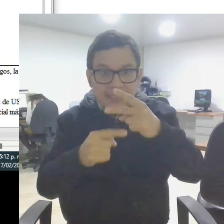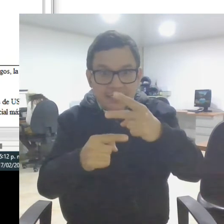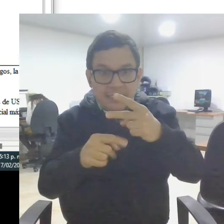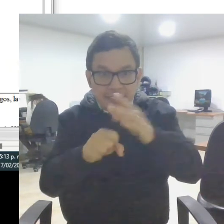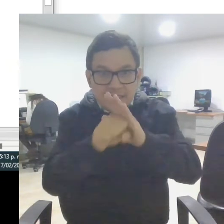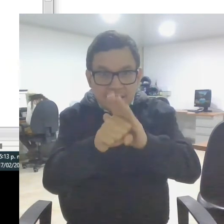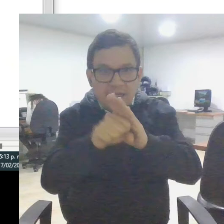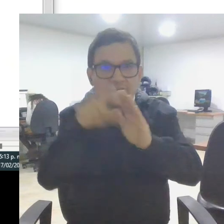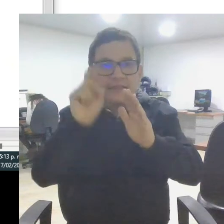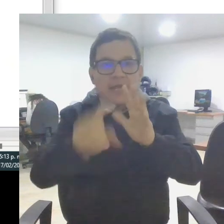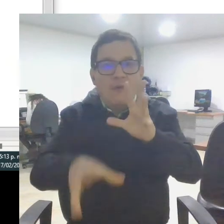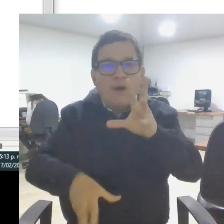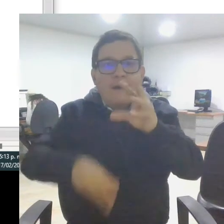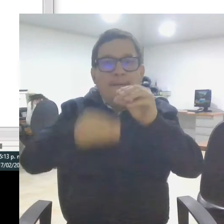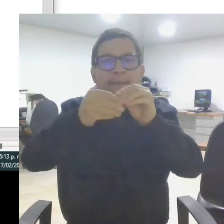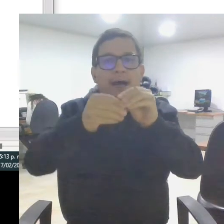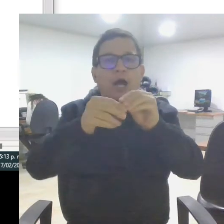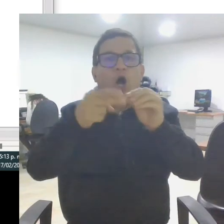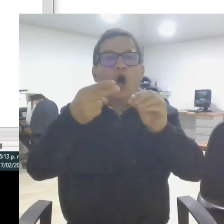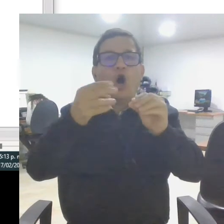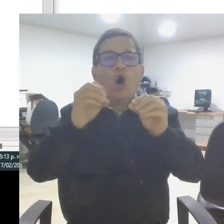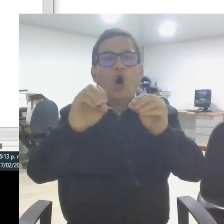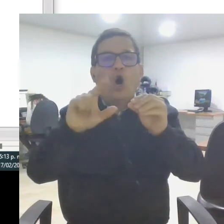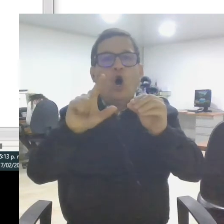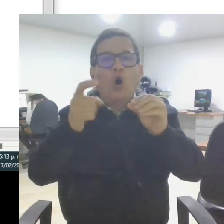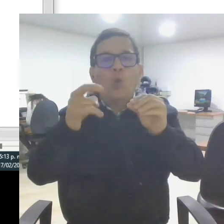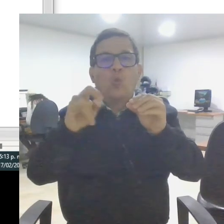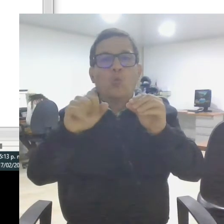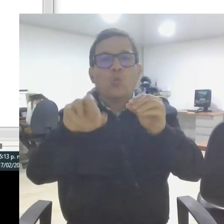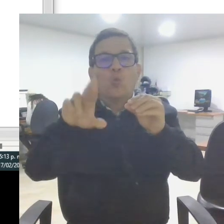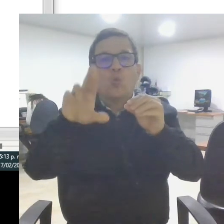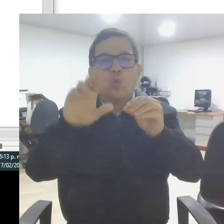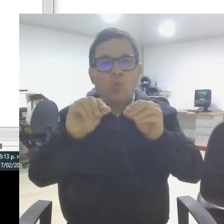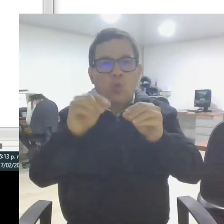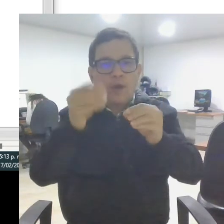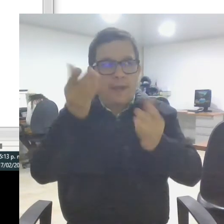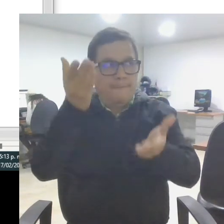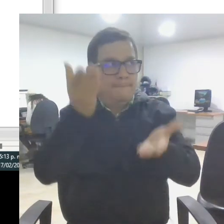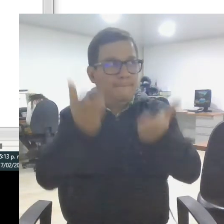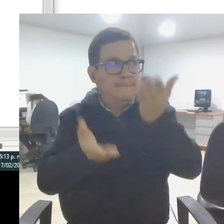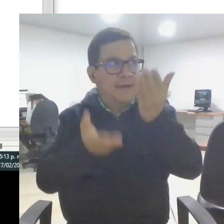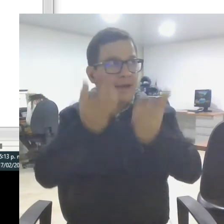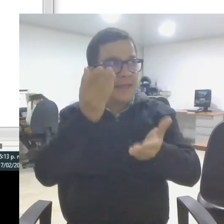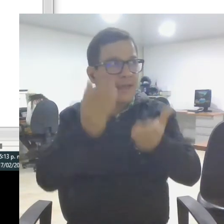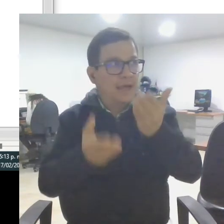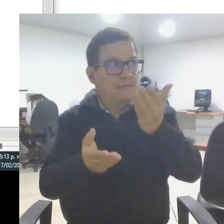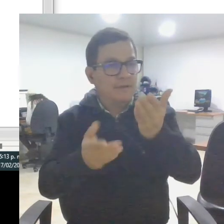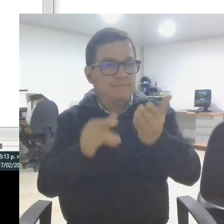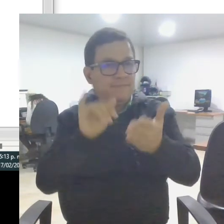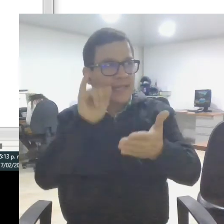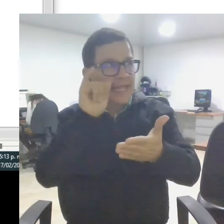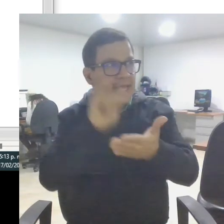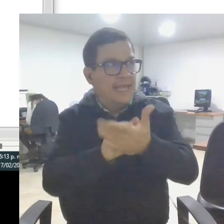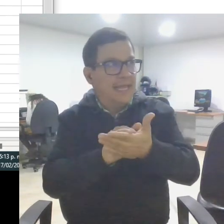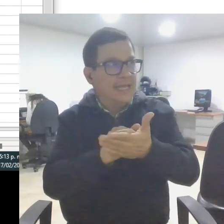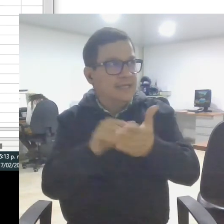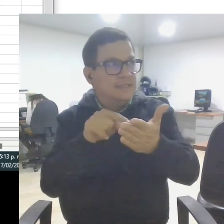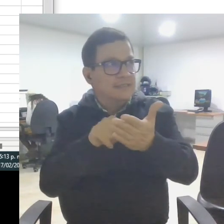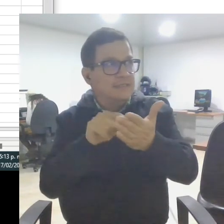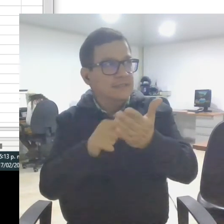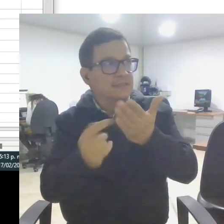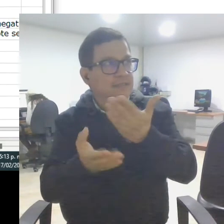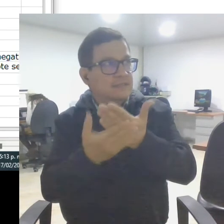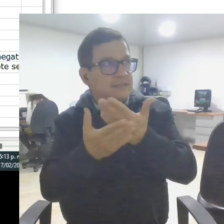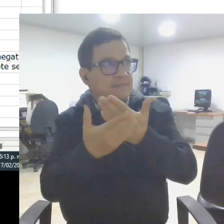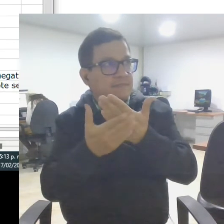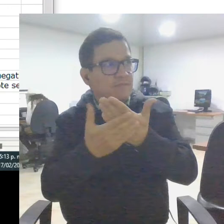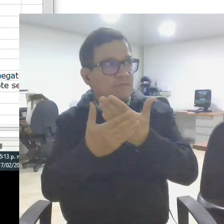variable de holgura, que era lo que mencionábamos anteriormente en este caso.